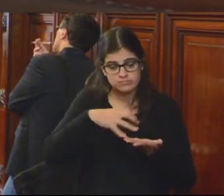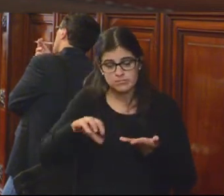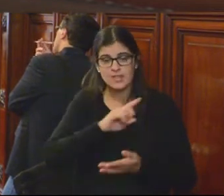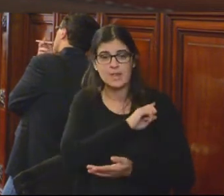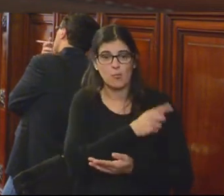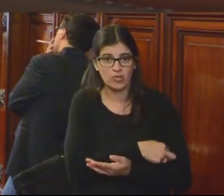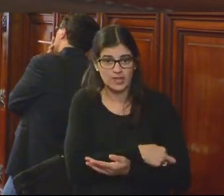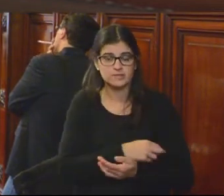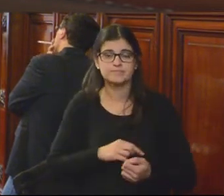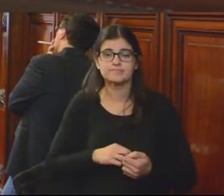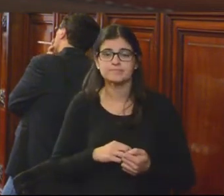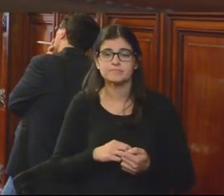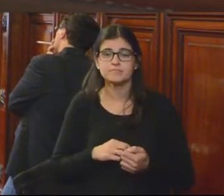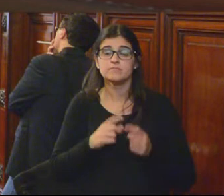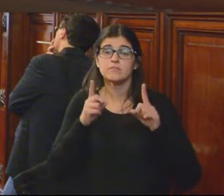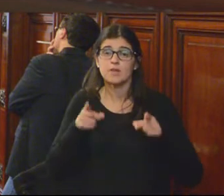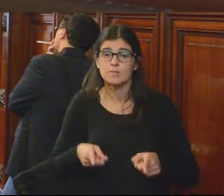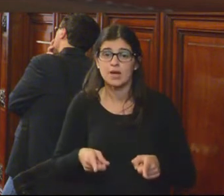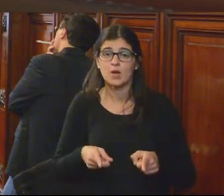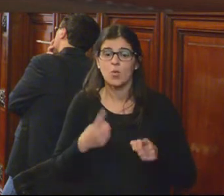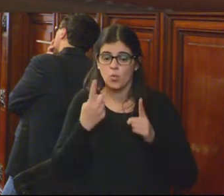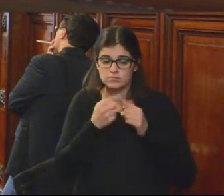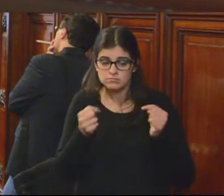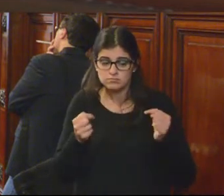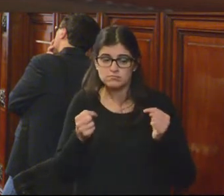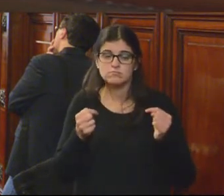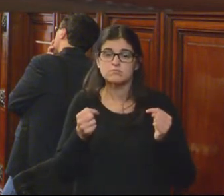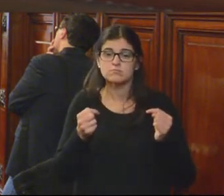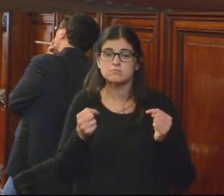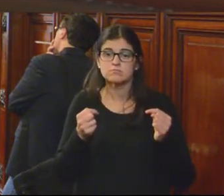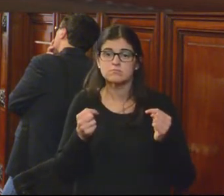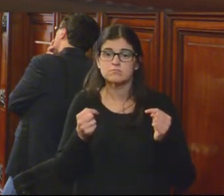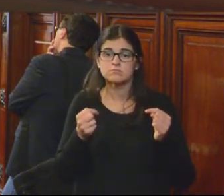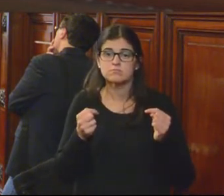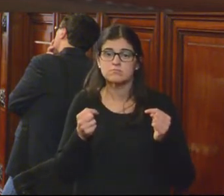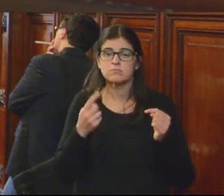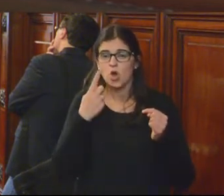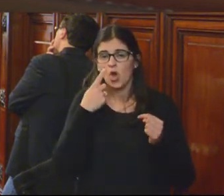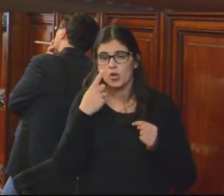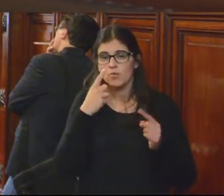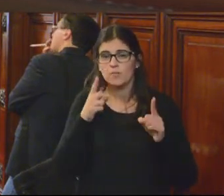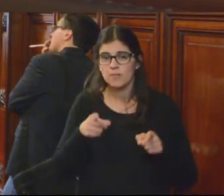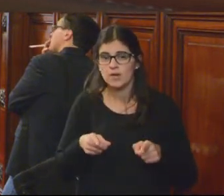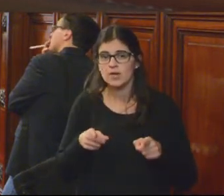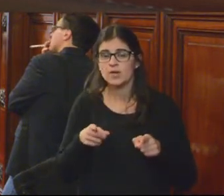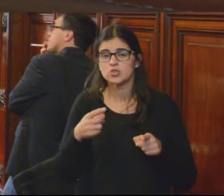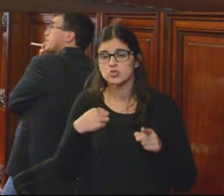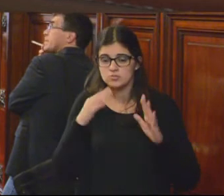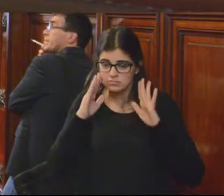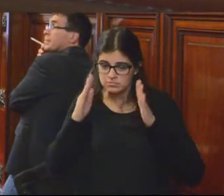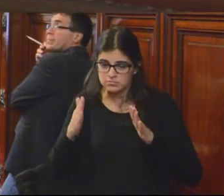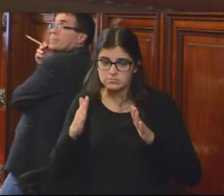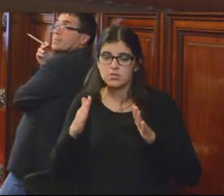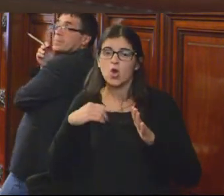Y también un aspecto que ha venido, como es de su conocimiento, yo me centraría a